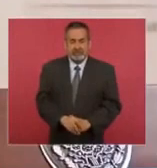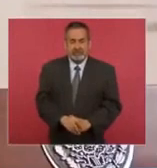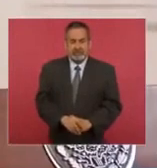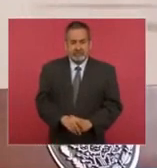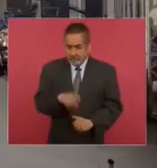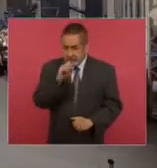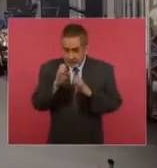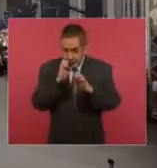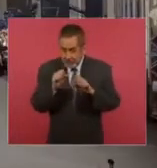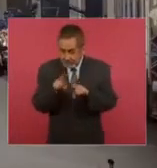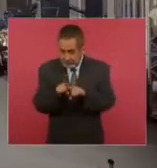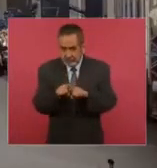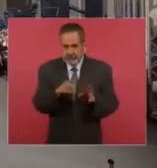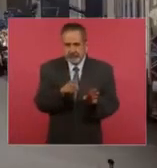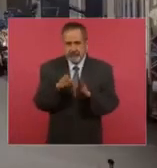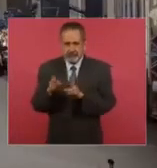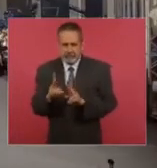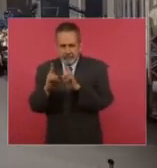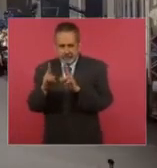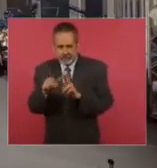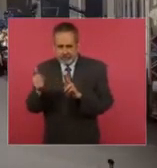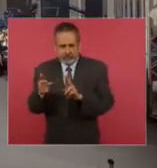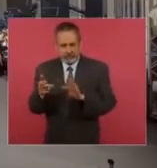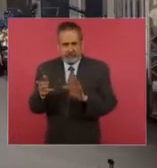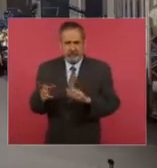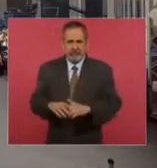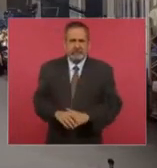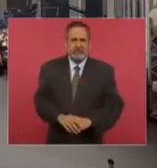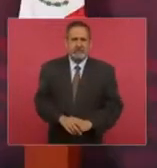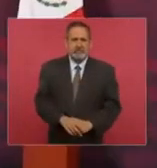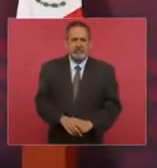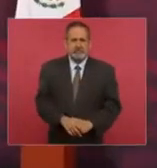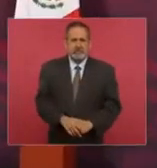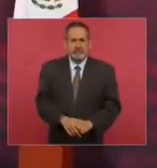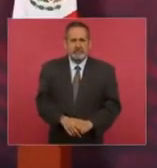eso es la misma entrevista eh Nada más que es otro fragmento